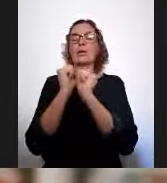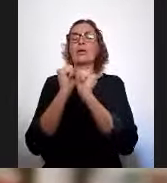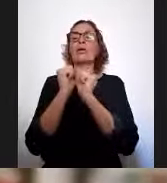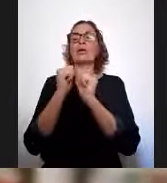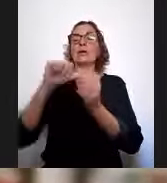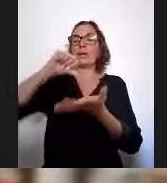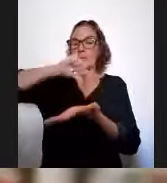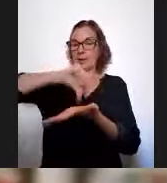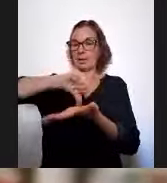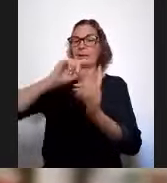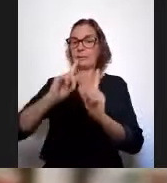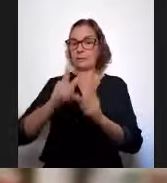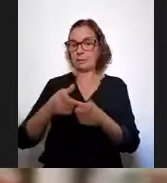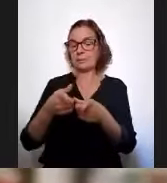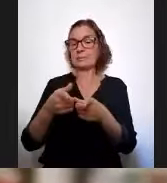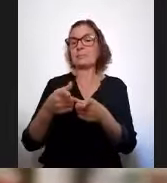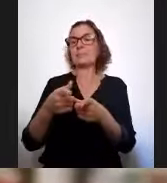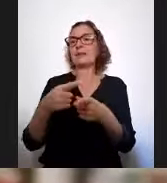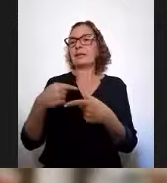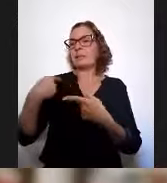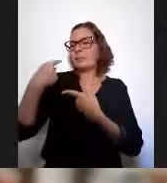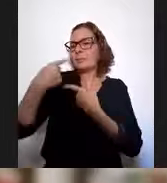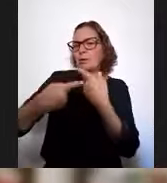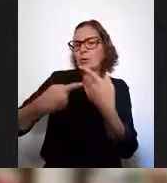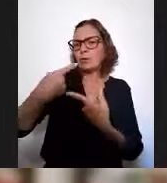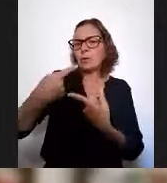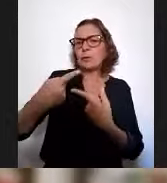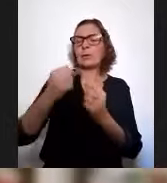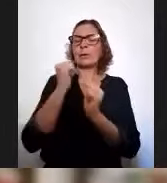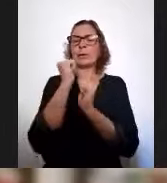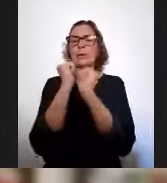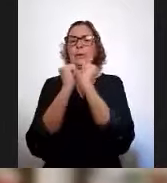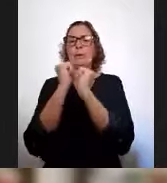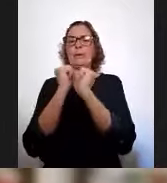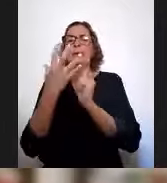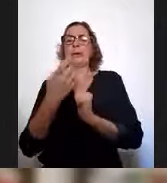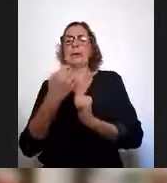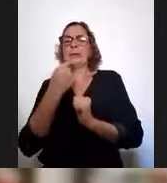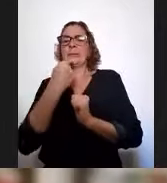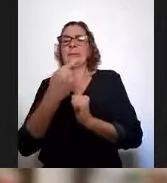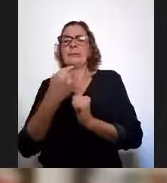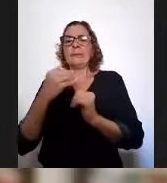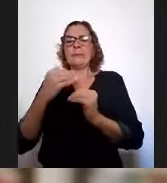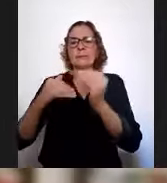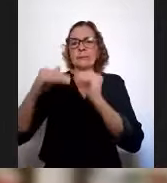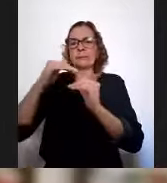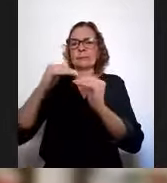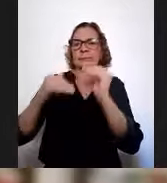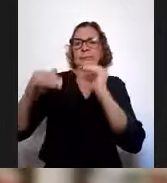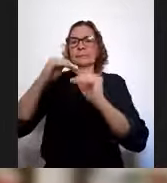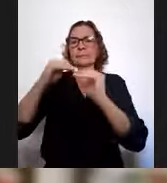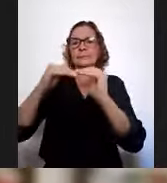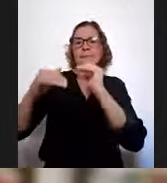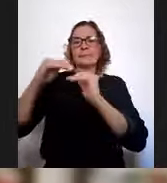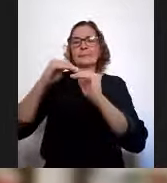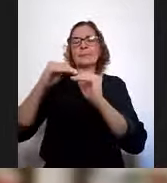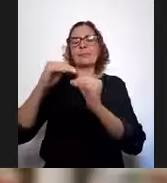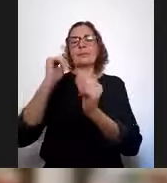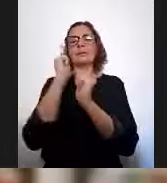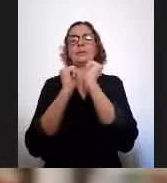país, desde la evolución económica nacional, es decir, desde el crecimiento de la economía